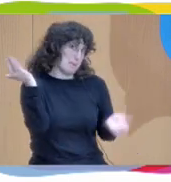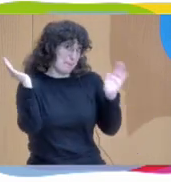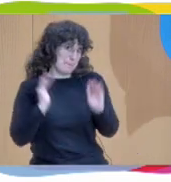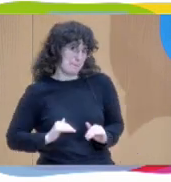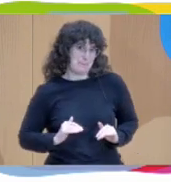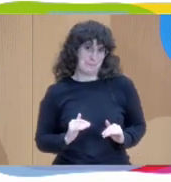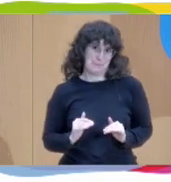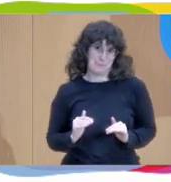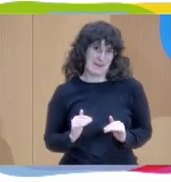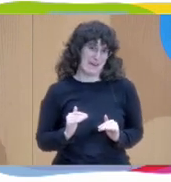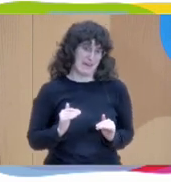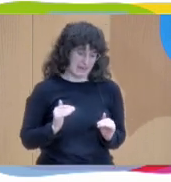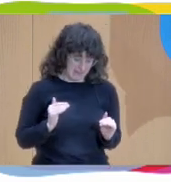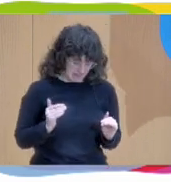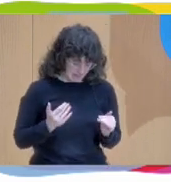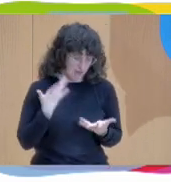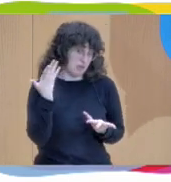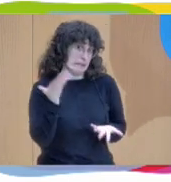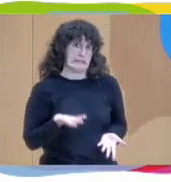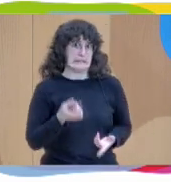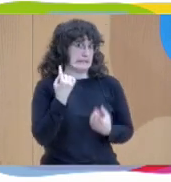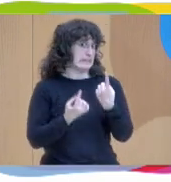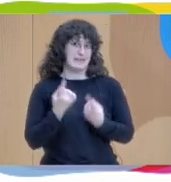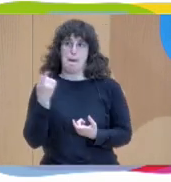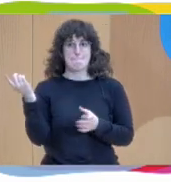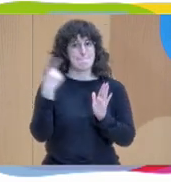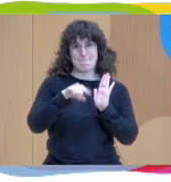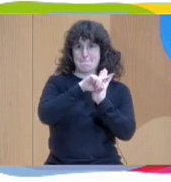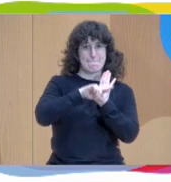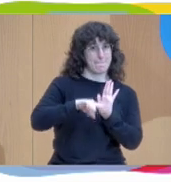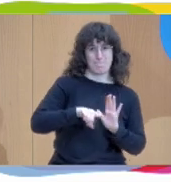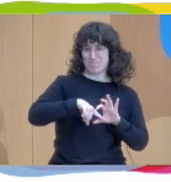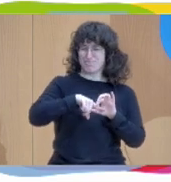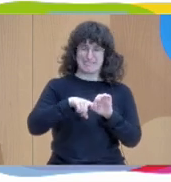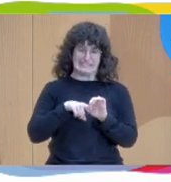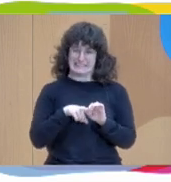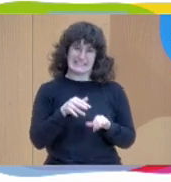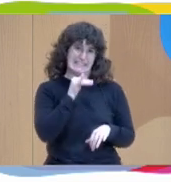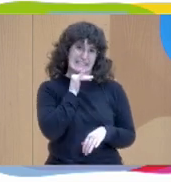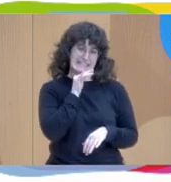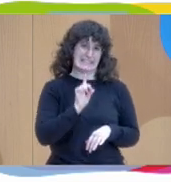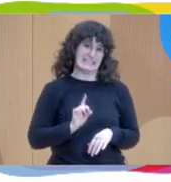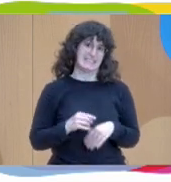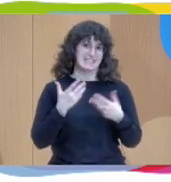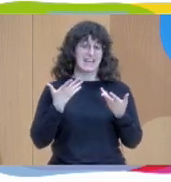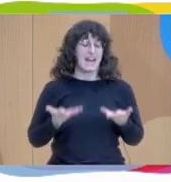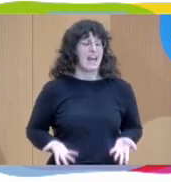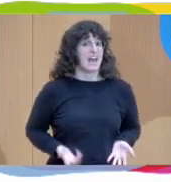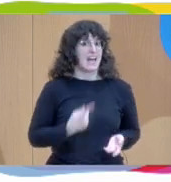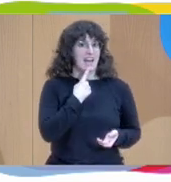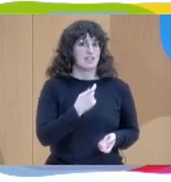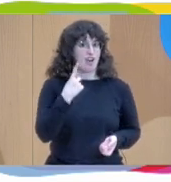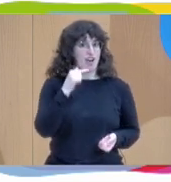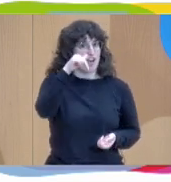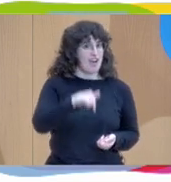y algunas otras Bueno pues han tenido que quedar fuera porque no ha habido Plaza Espero y deseamos que este encuentro además sea el